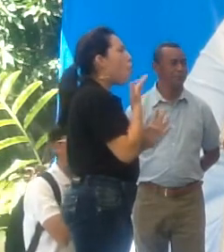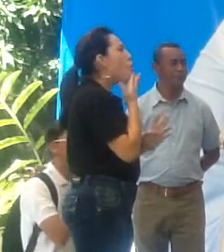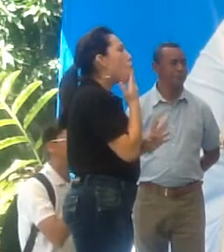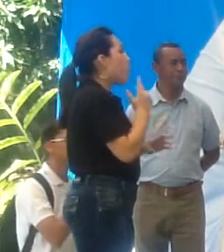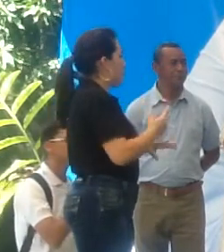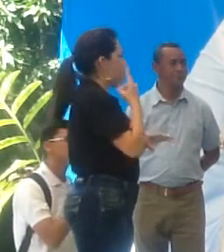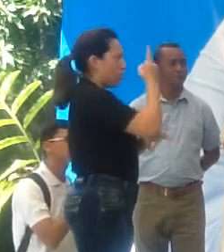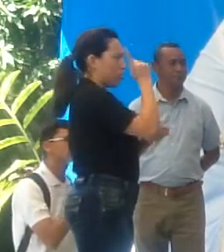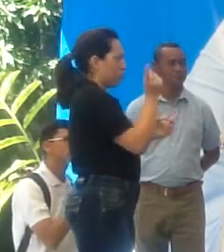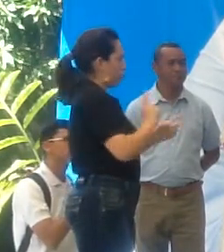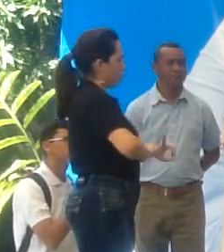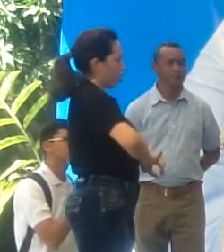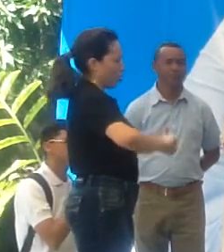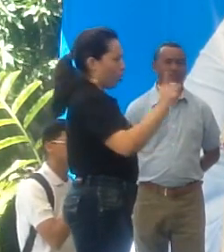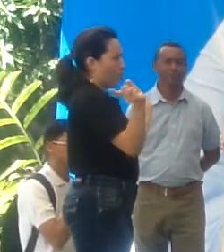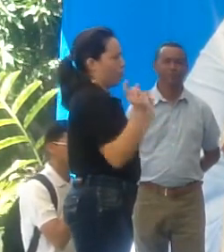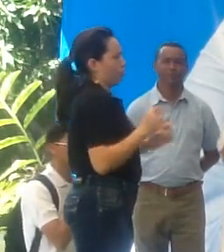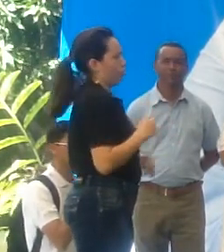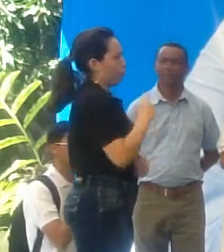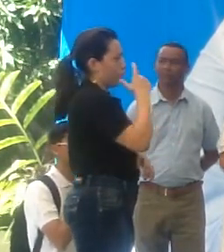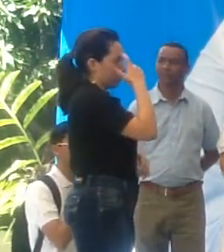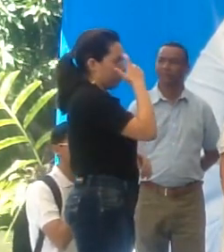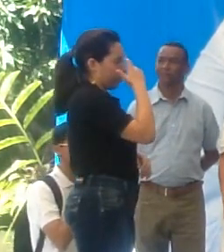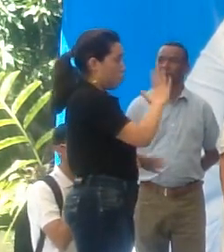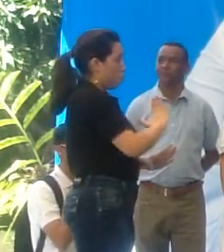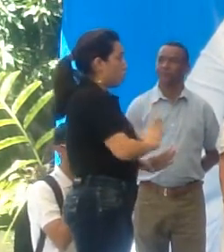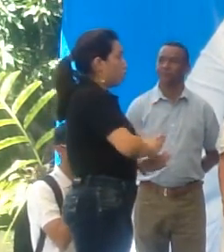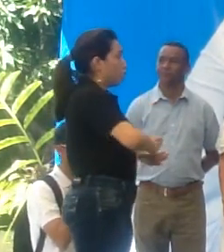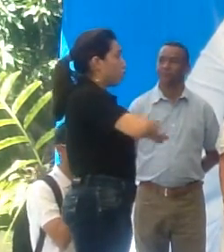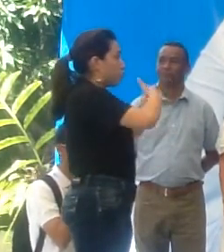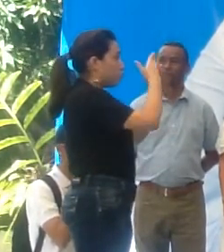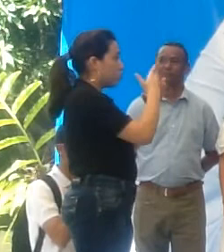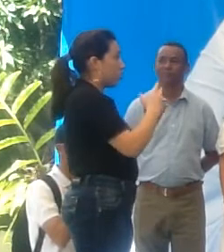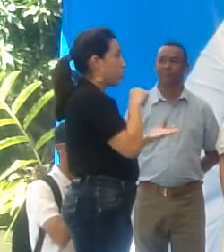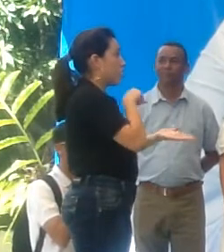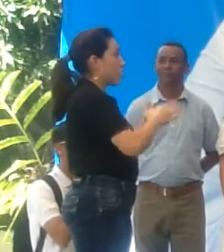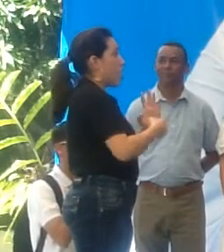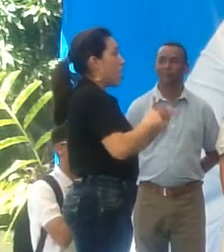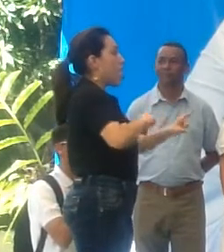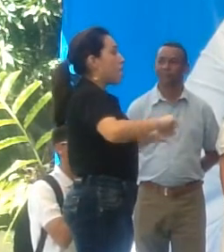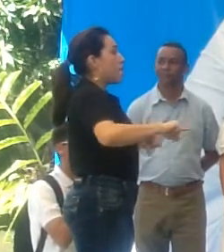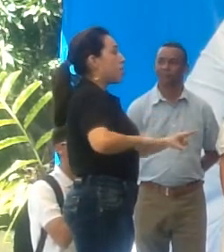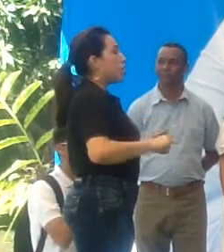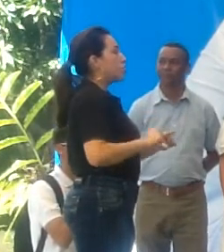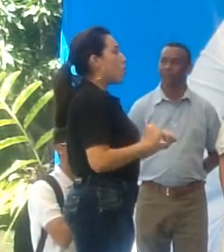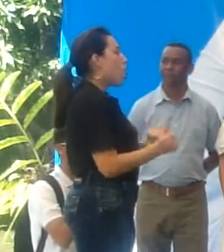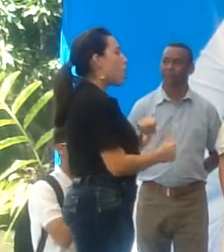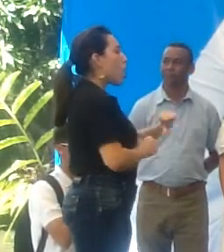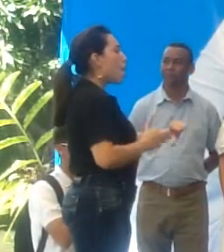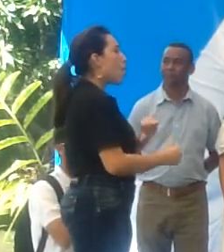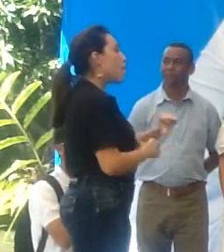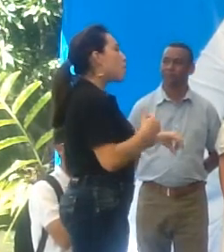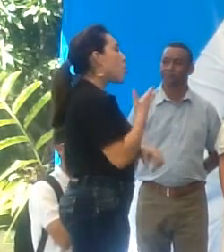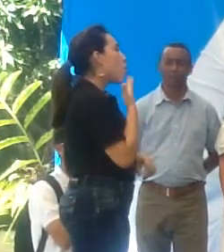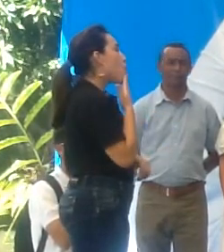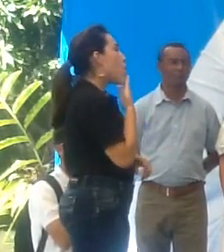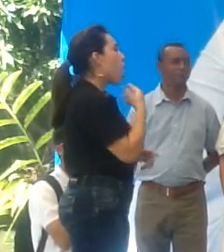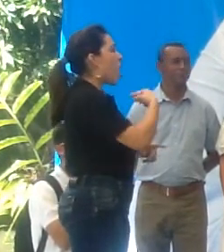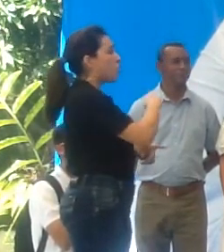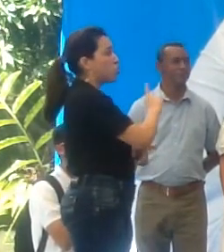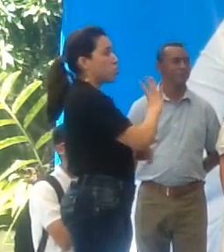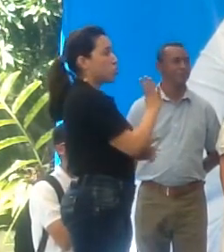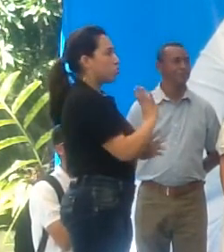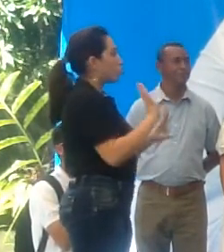políticos. Las obras públicas no son de las administraciones de turno, las obras públicas son